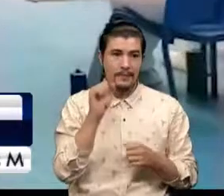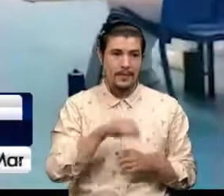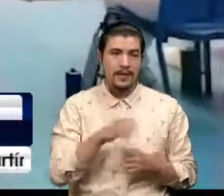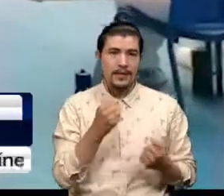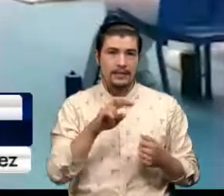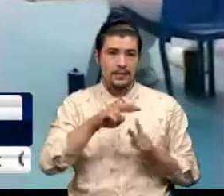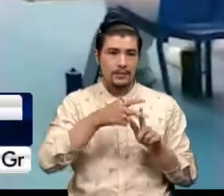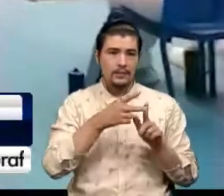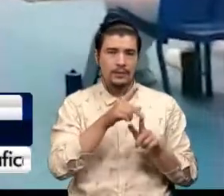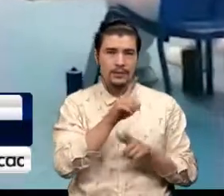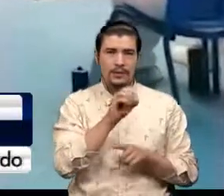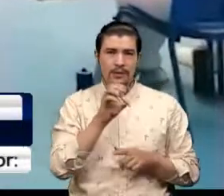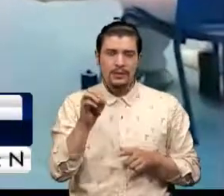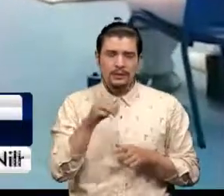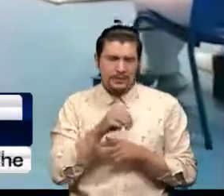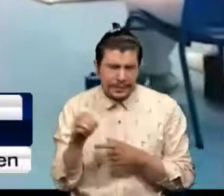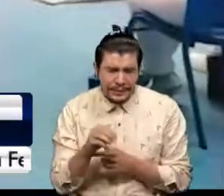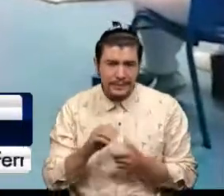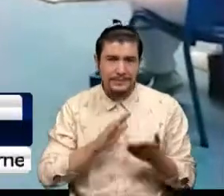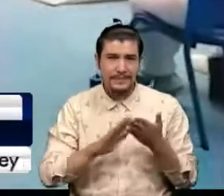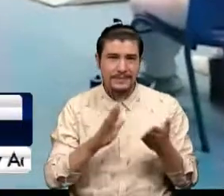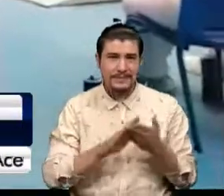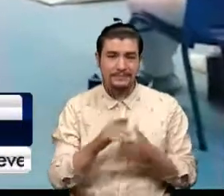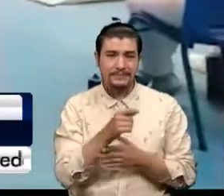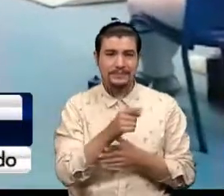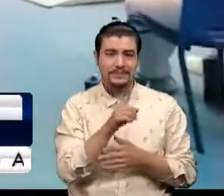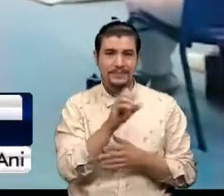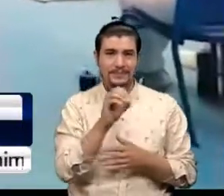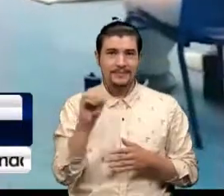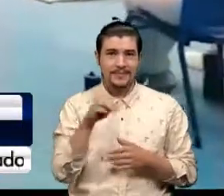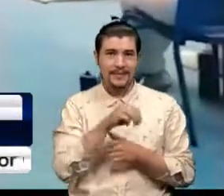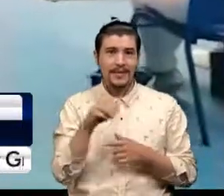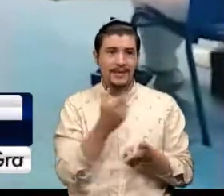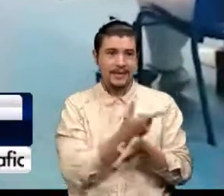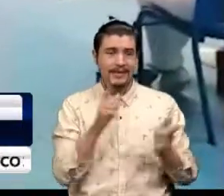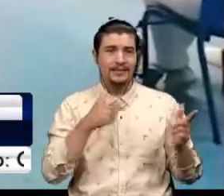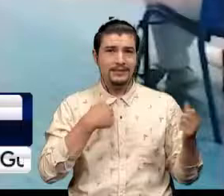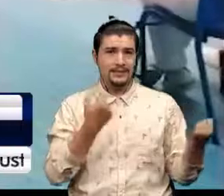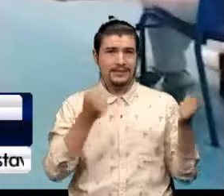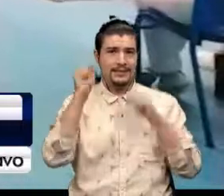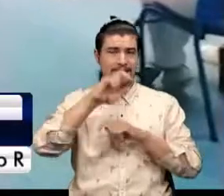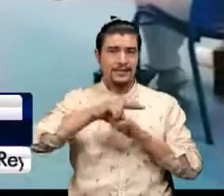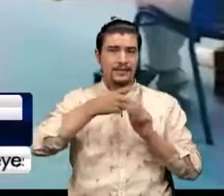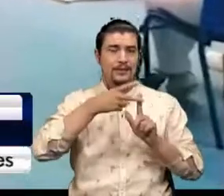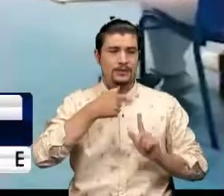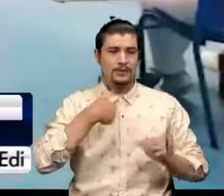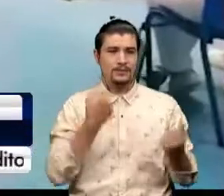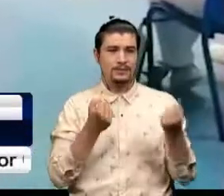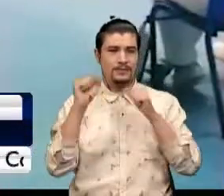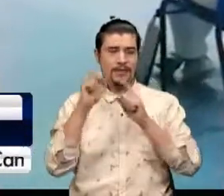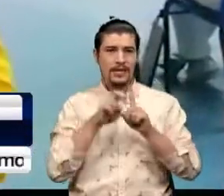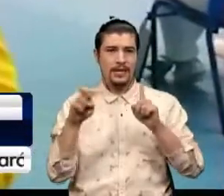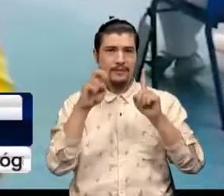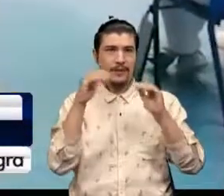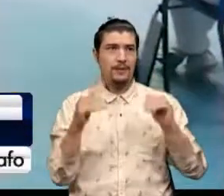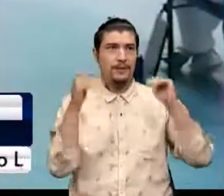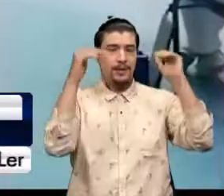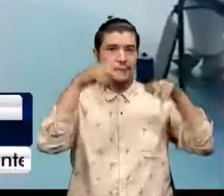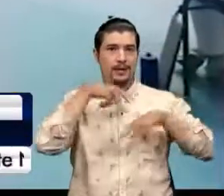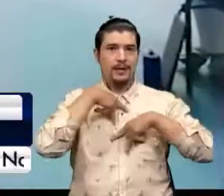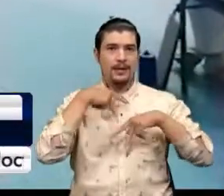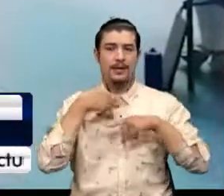que me subí en segundo de mi registro personal, pero aún así